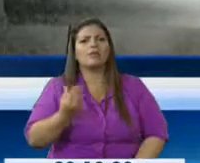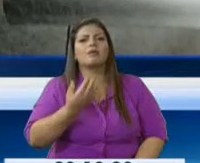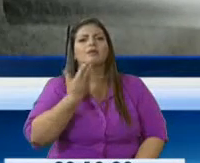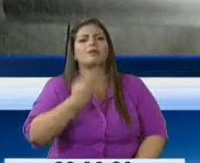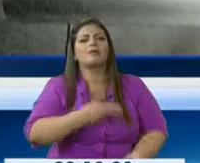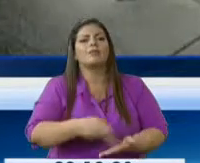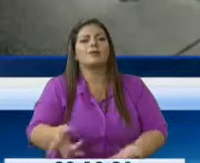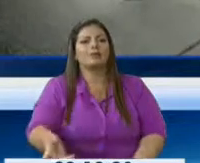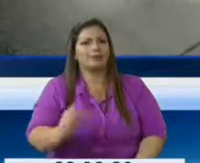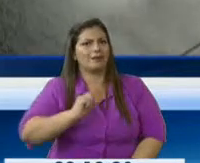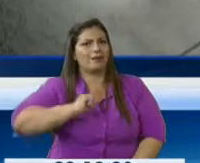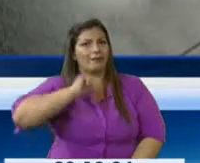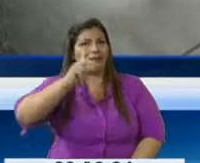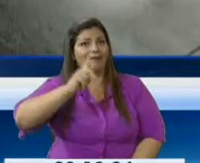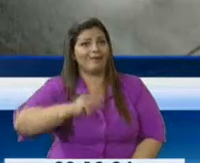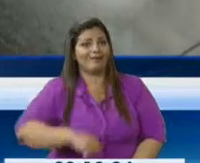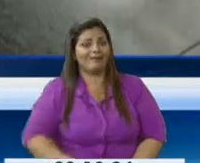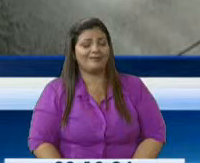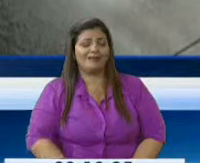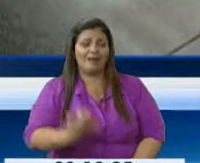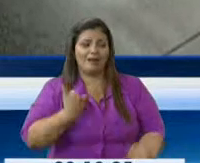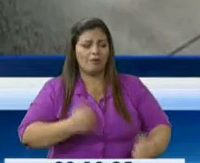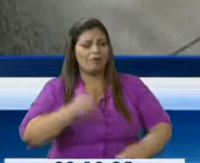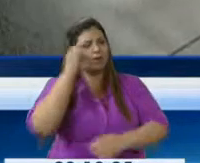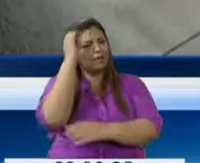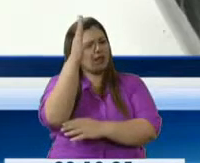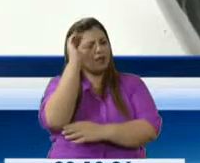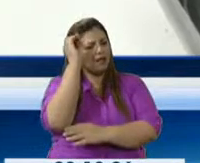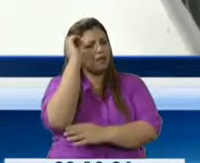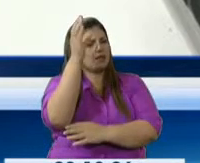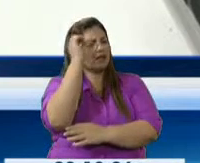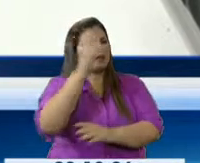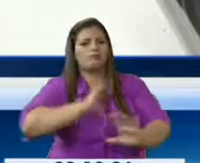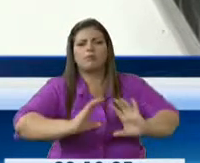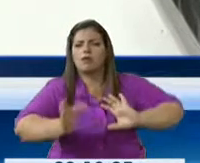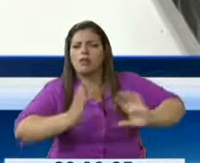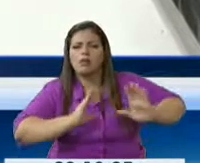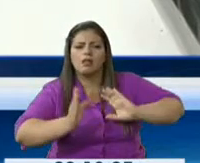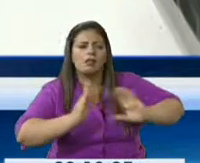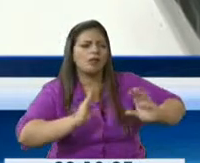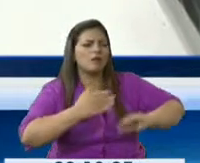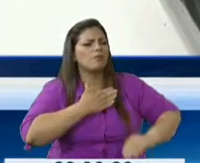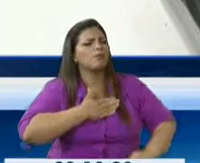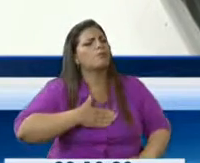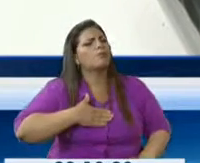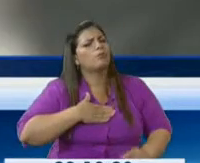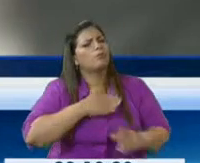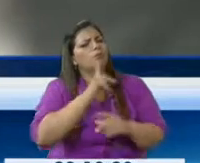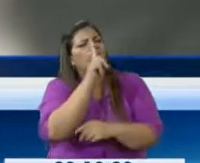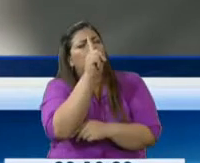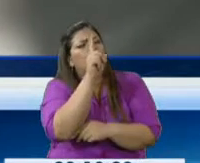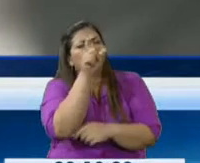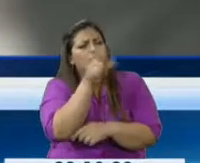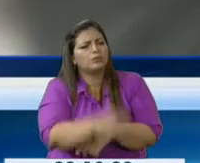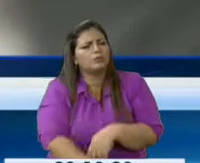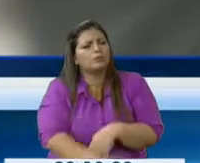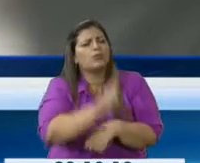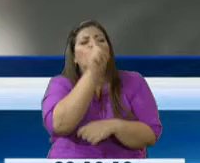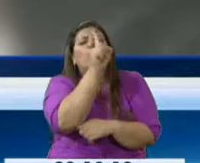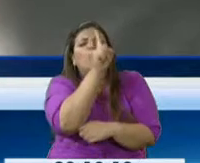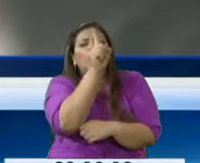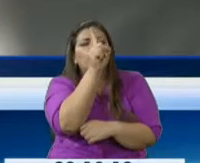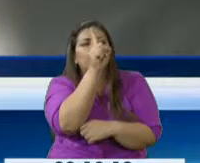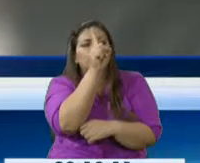acaso, después de esta charla o de esta conversación que tenemos, aunque sea un solo paciente, aunque sea un solo ser